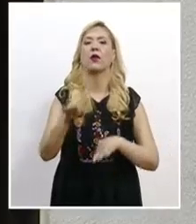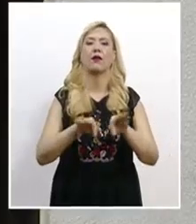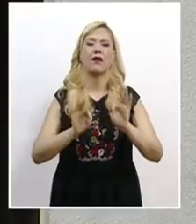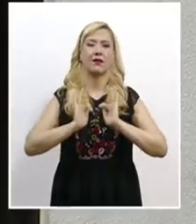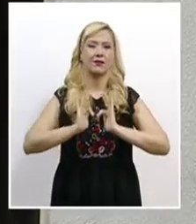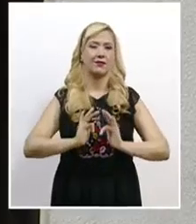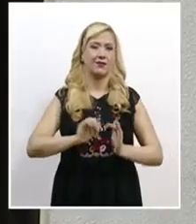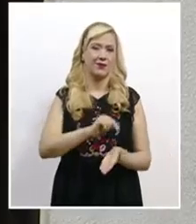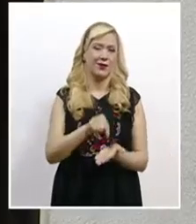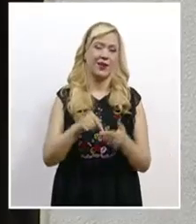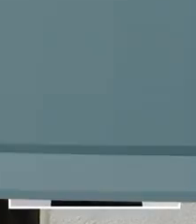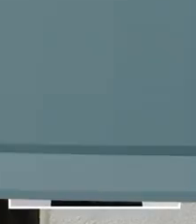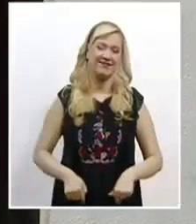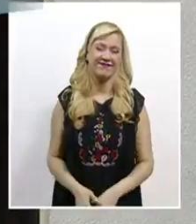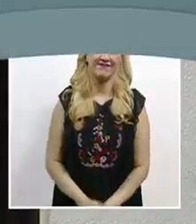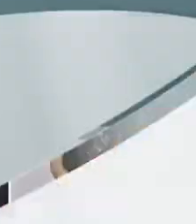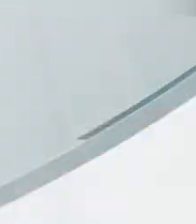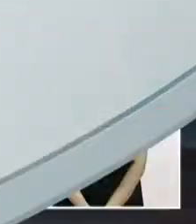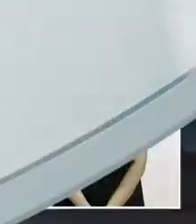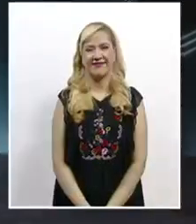laboral.